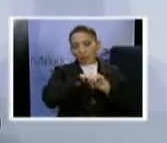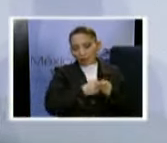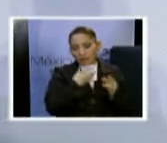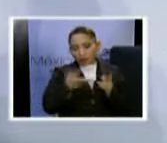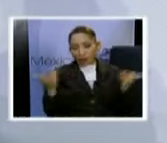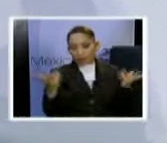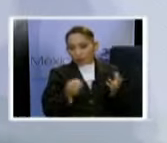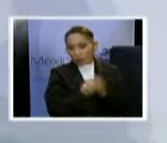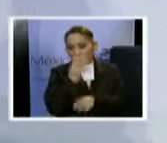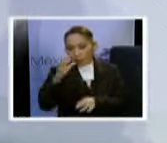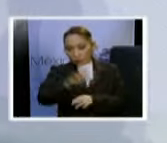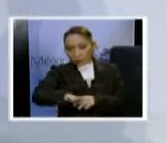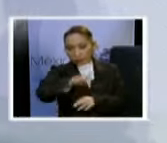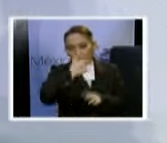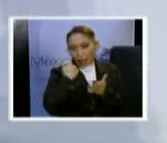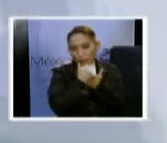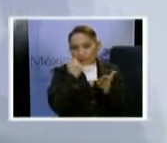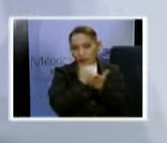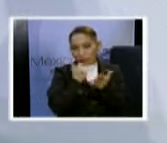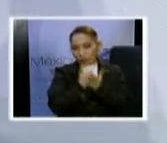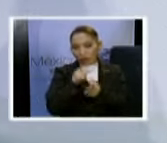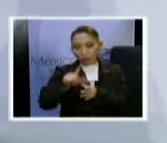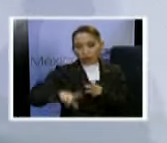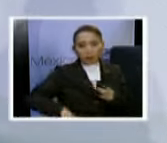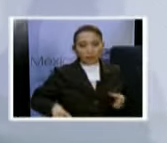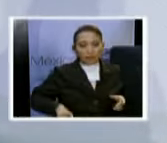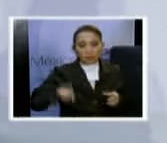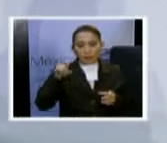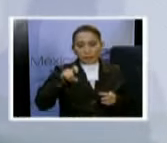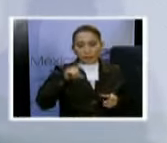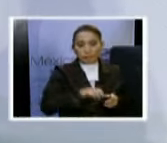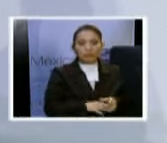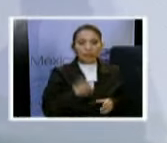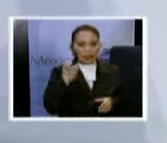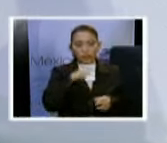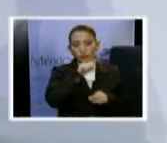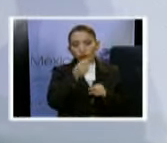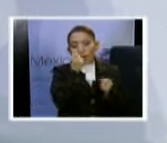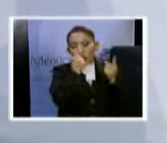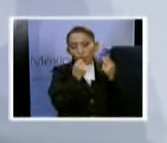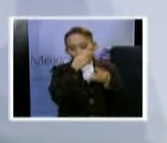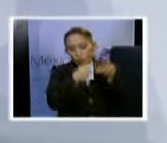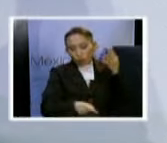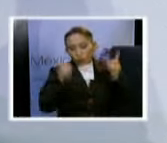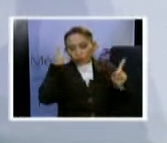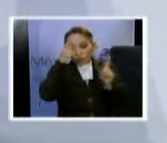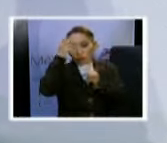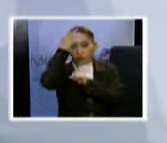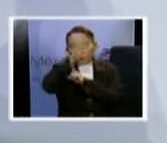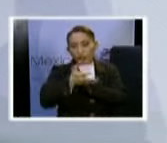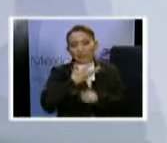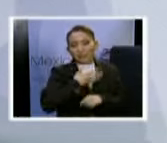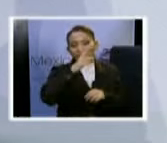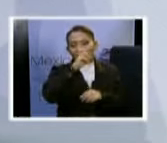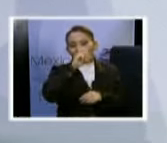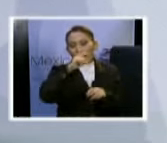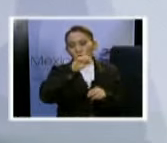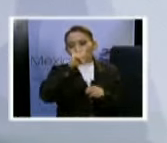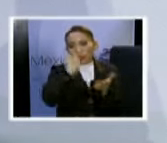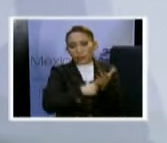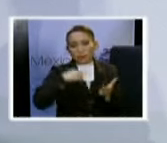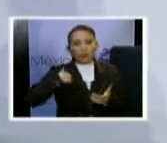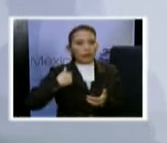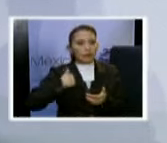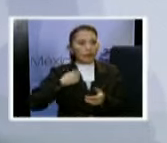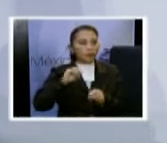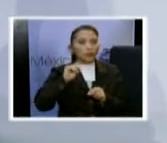generar nuevos espacios de colaboración con el gobierno de Quebec. Estos son solo algunos de los desafíos que enfrenta la red consular en Canadá.